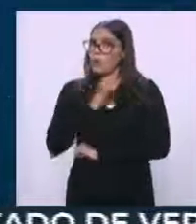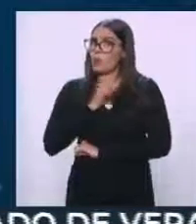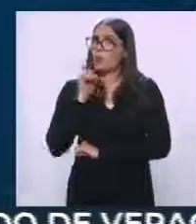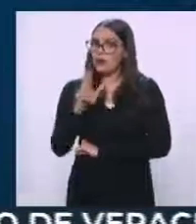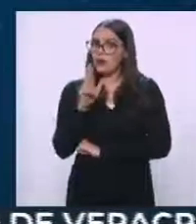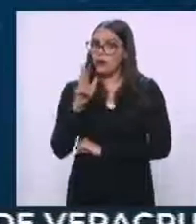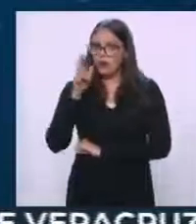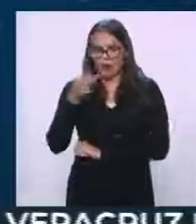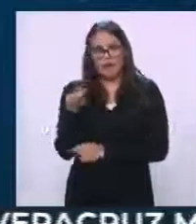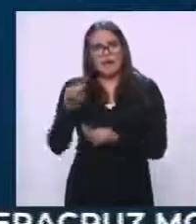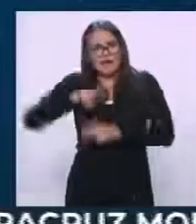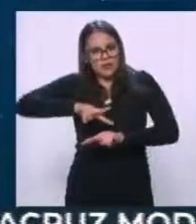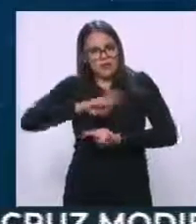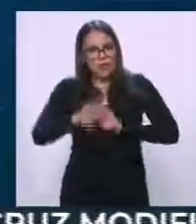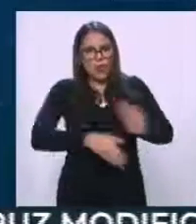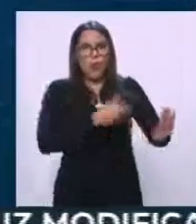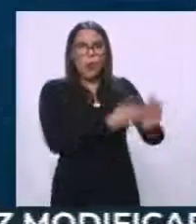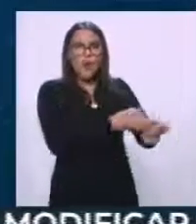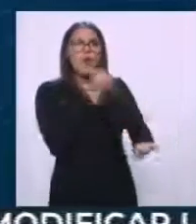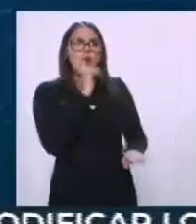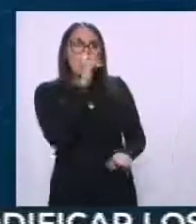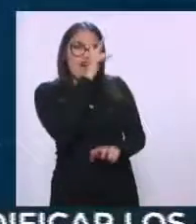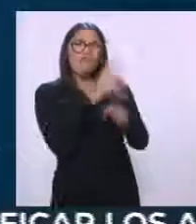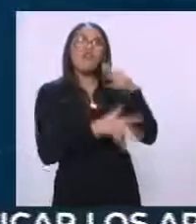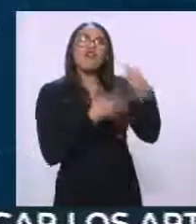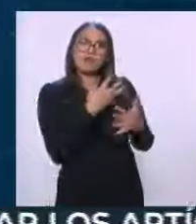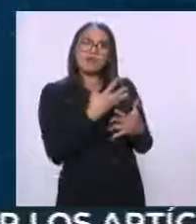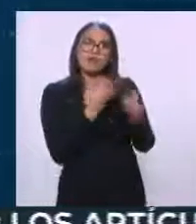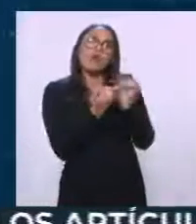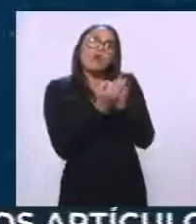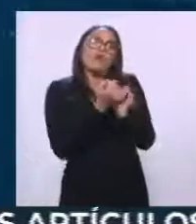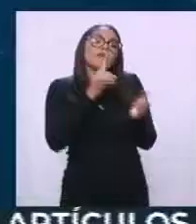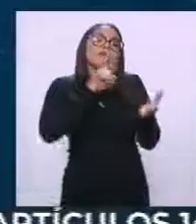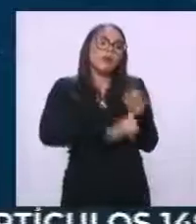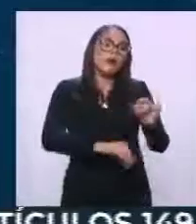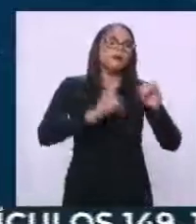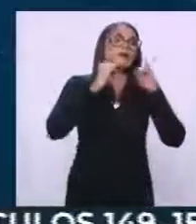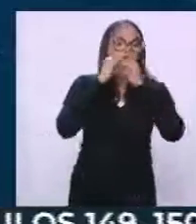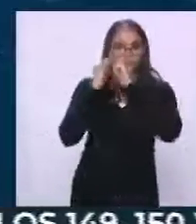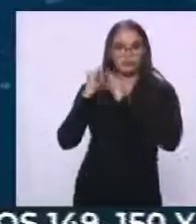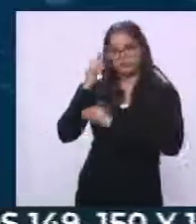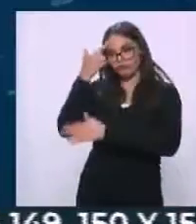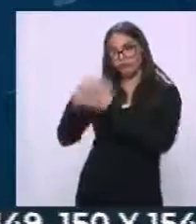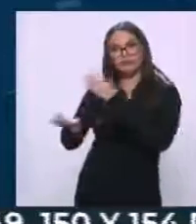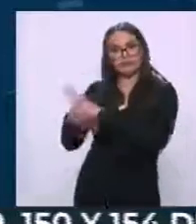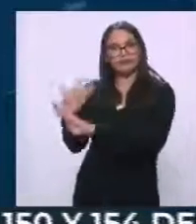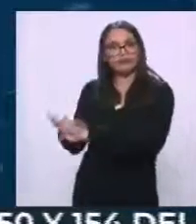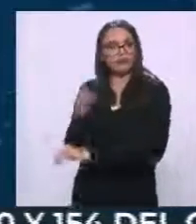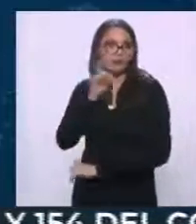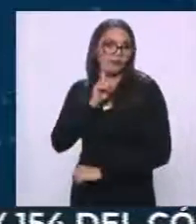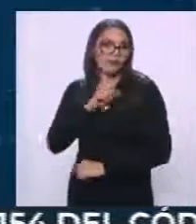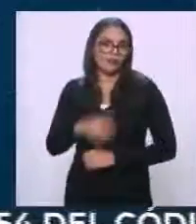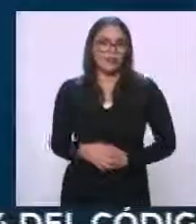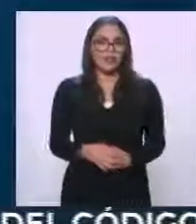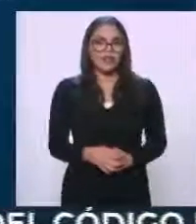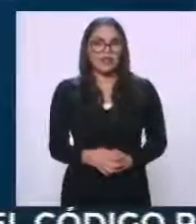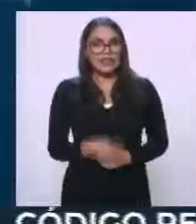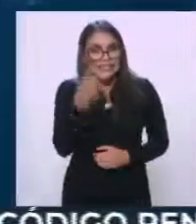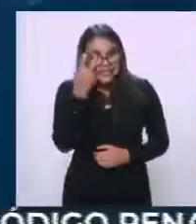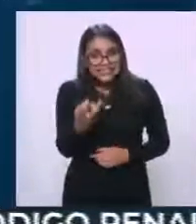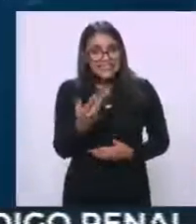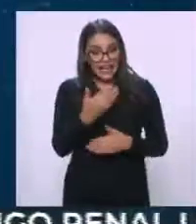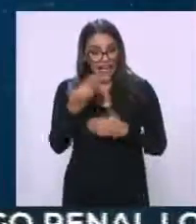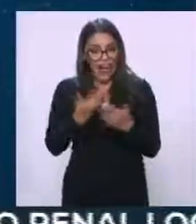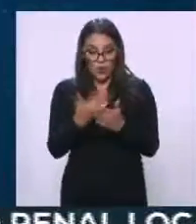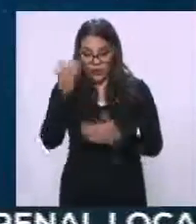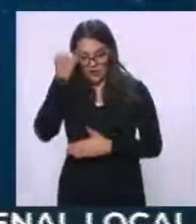contra de ellas una situación de violencia, en este caso violencia institucional. Este elemento resultaba trascendental porque